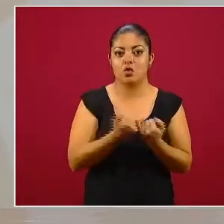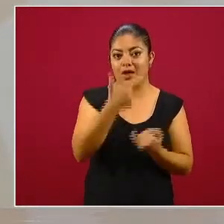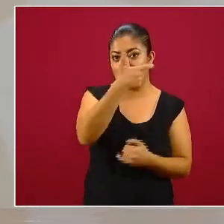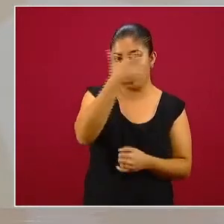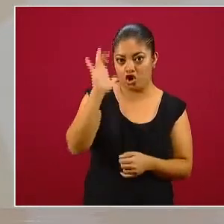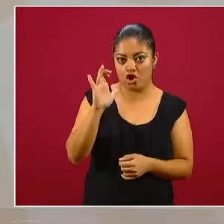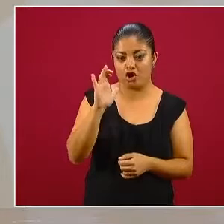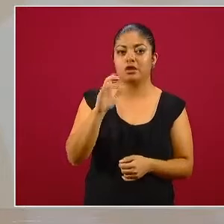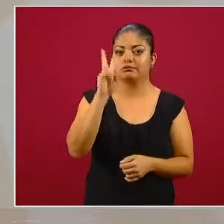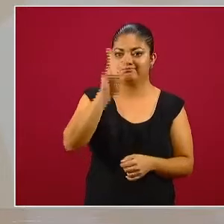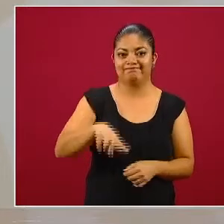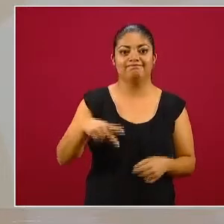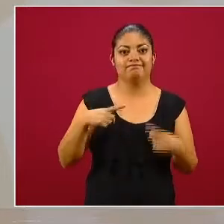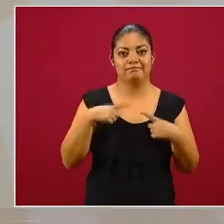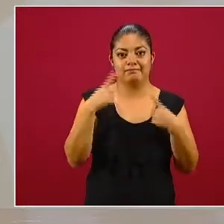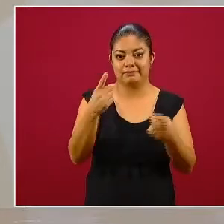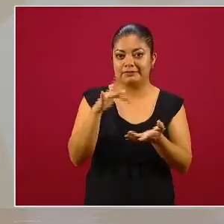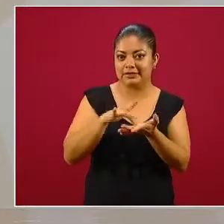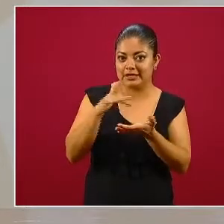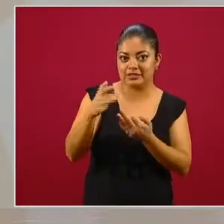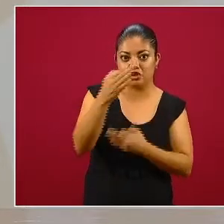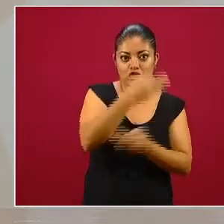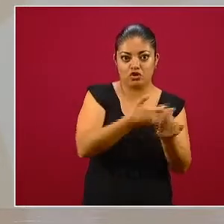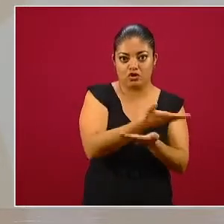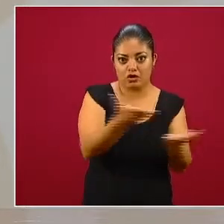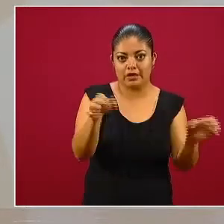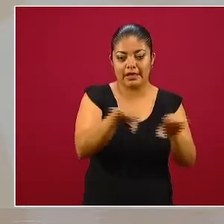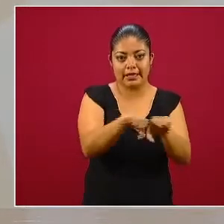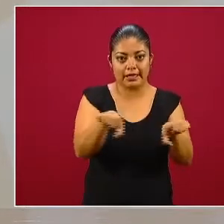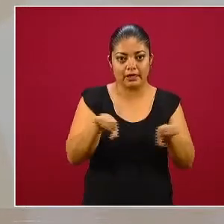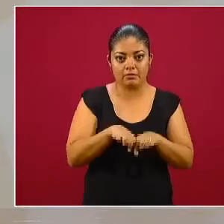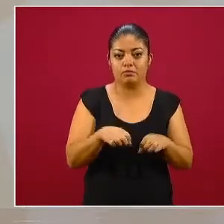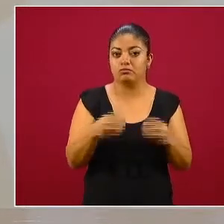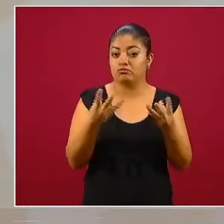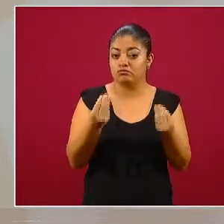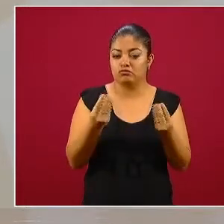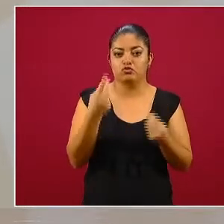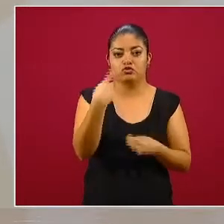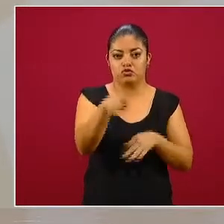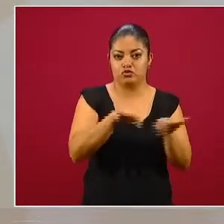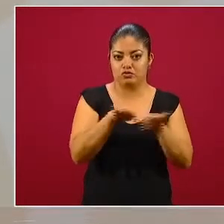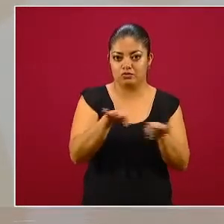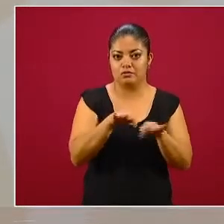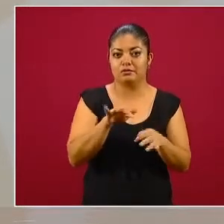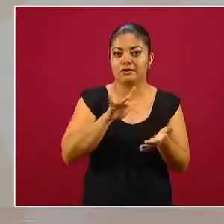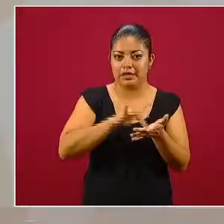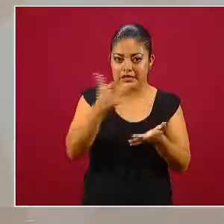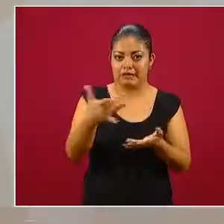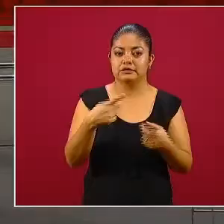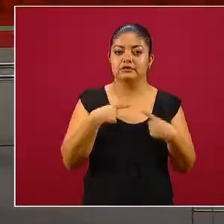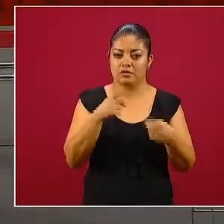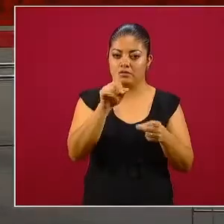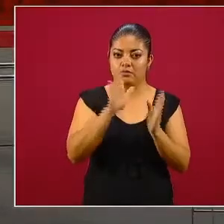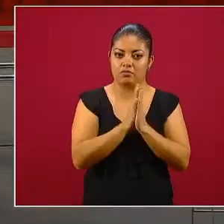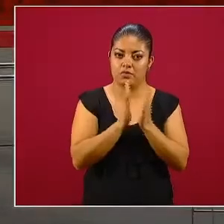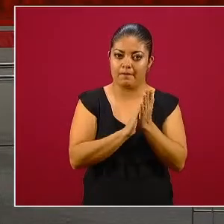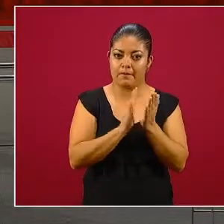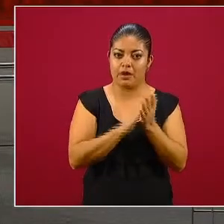Parra, a quienes agradecemos a nombre de todo el equipo muchísimo su colaboración. Gracias, les pido un aplauso.